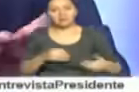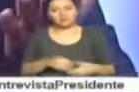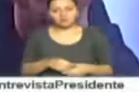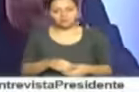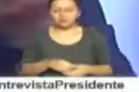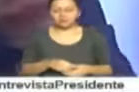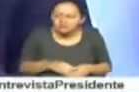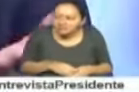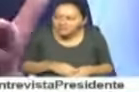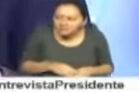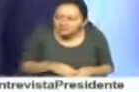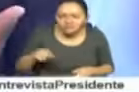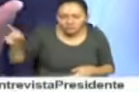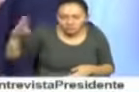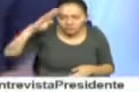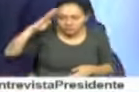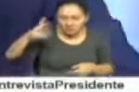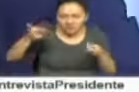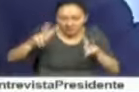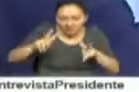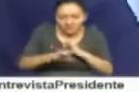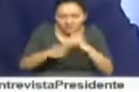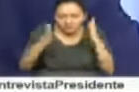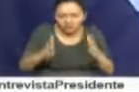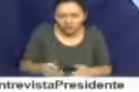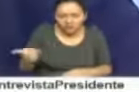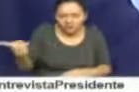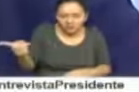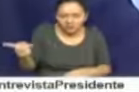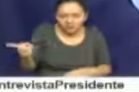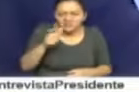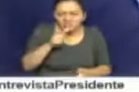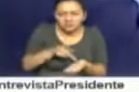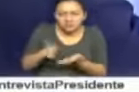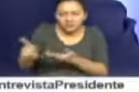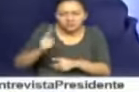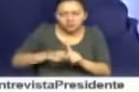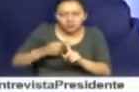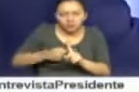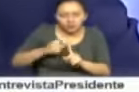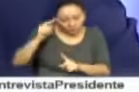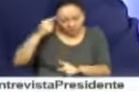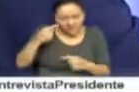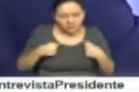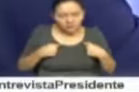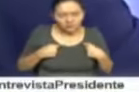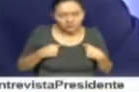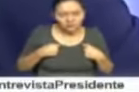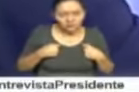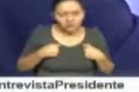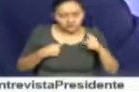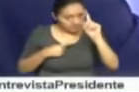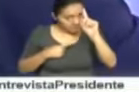Cuando son el empleador es el Estado. Primera contradicción. Segunda contradicción,